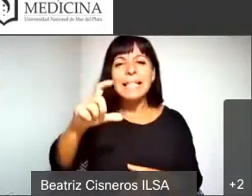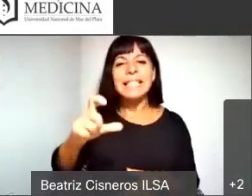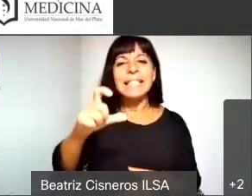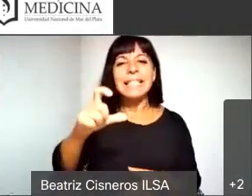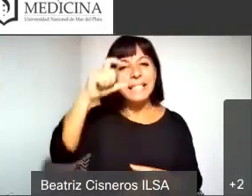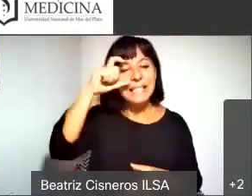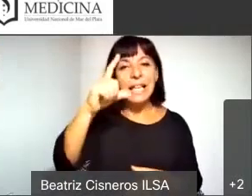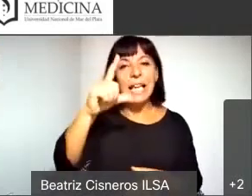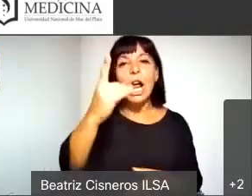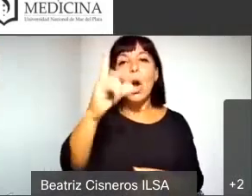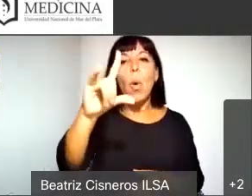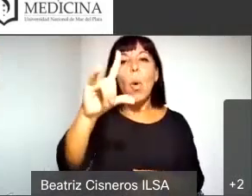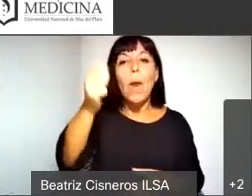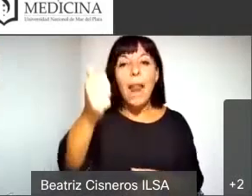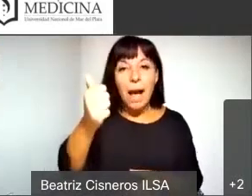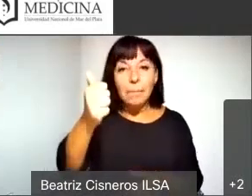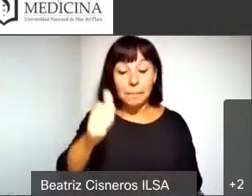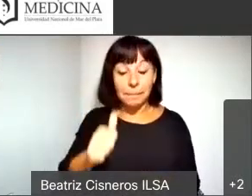Célula